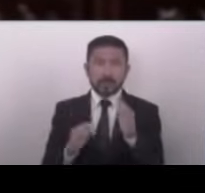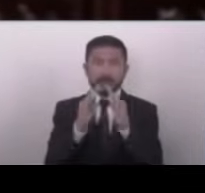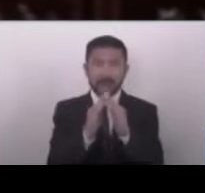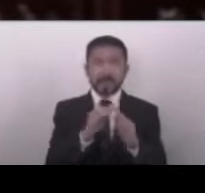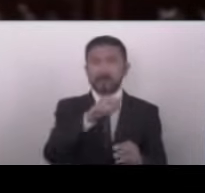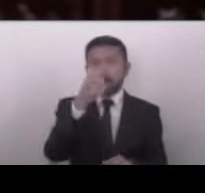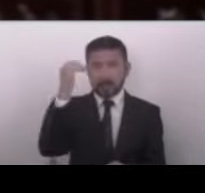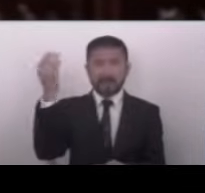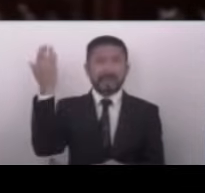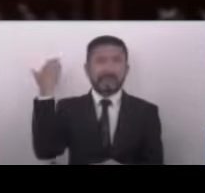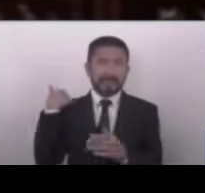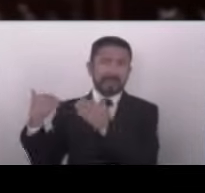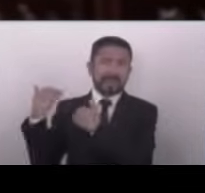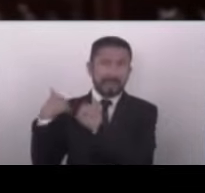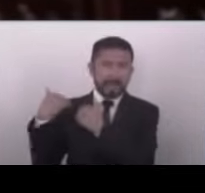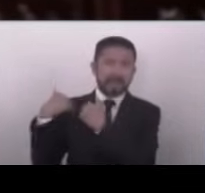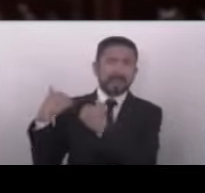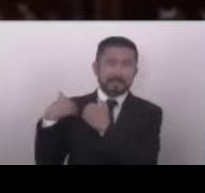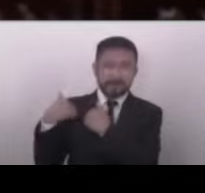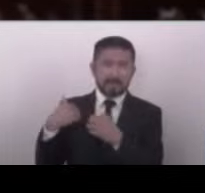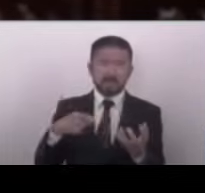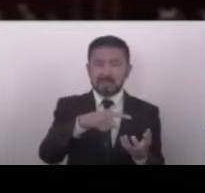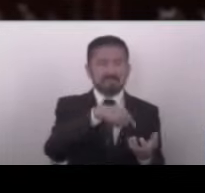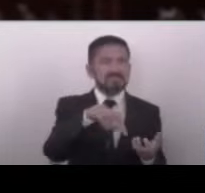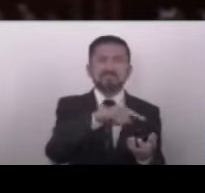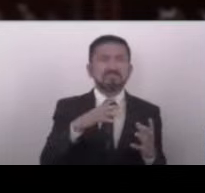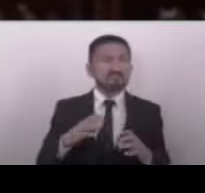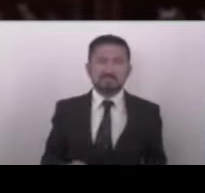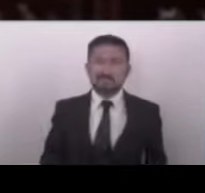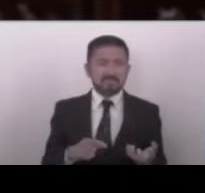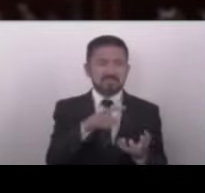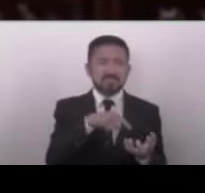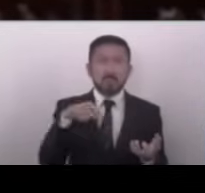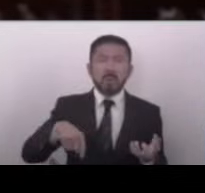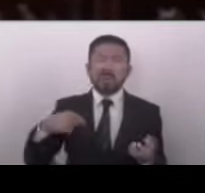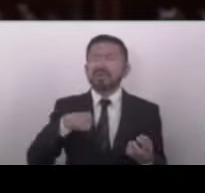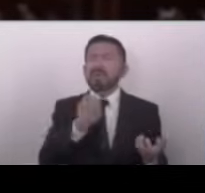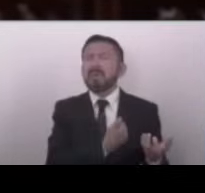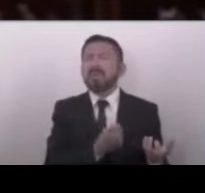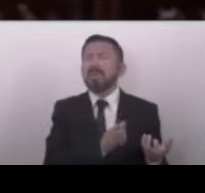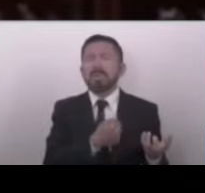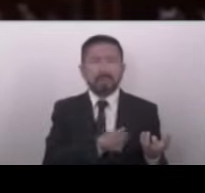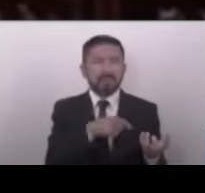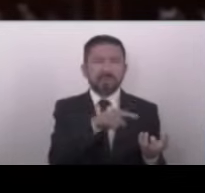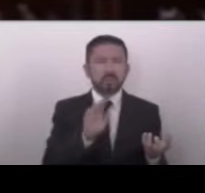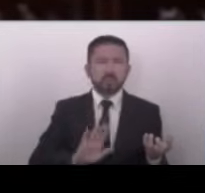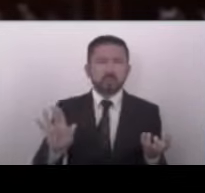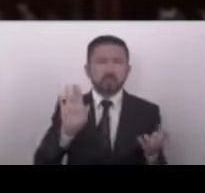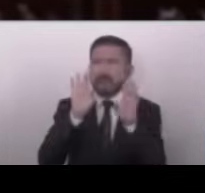ellos pidieron por años pidieron por décadas pero esos gobiernos anteriores que ahora vienen a darse golpes de pecho nunca